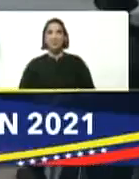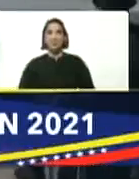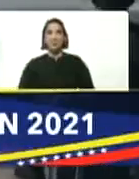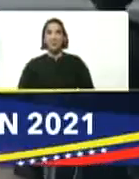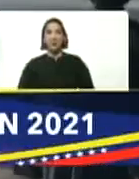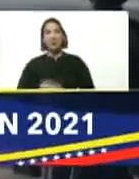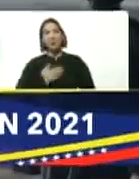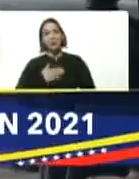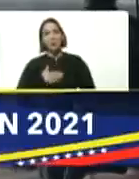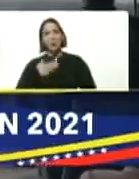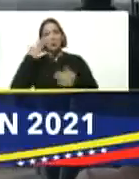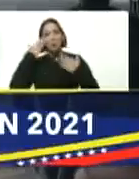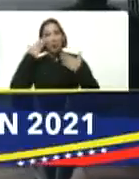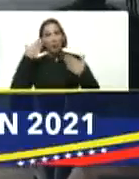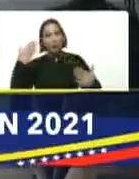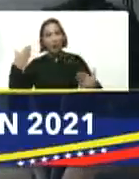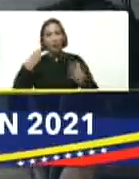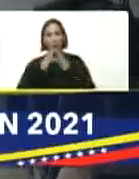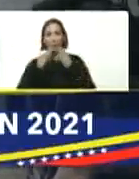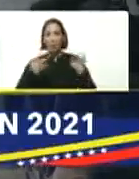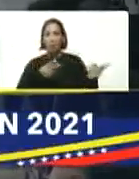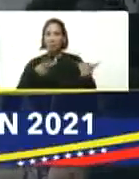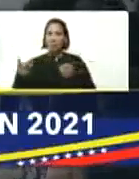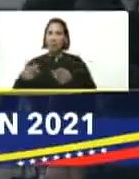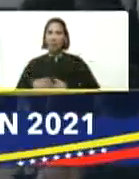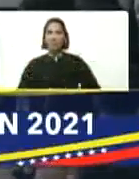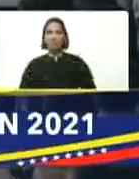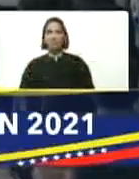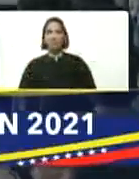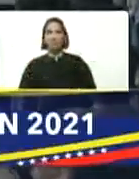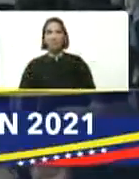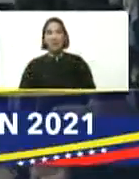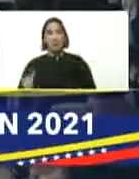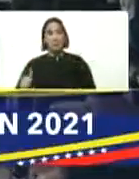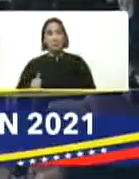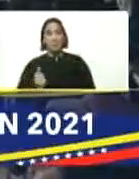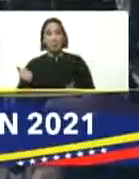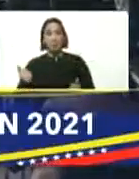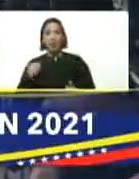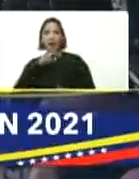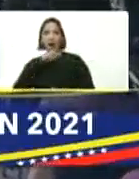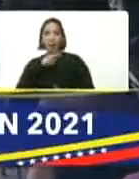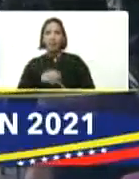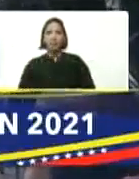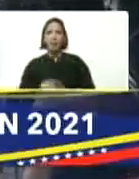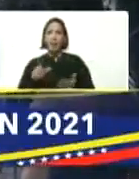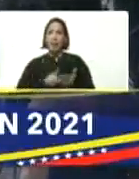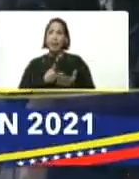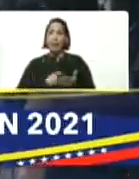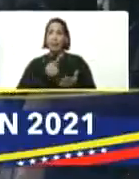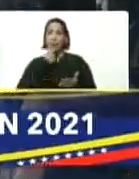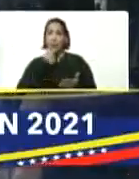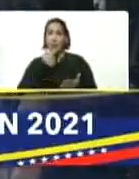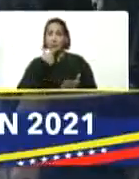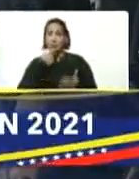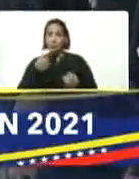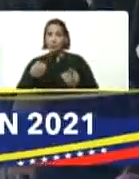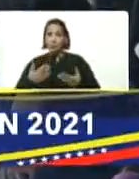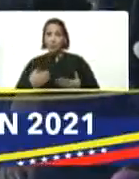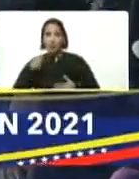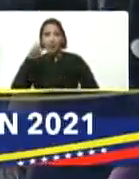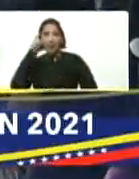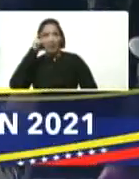Yo estaba era saludando a los invitados. Y aprovecho para que hablen. Mire este libro tan hermoso que me pasa Ernesto en su